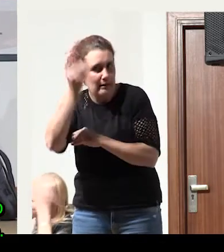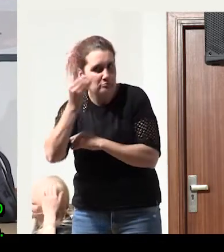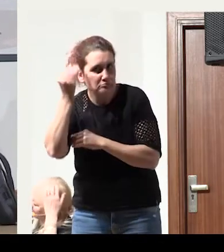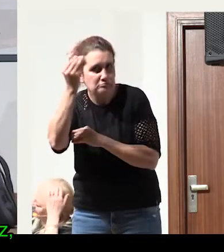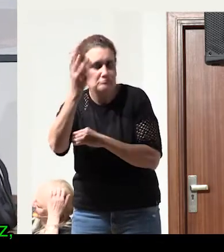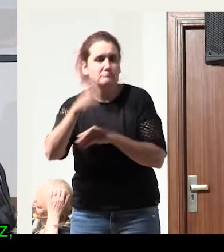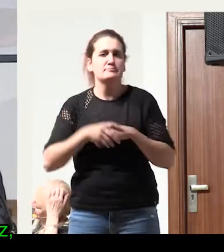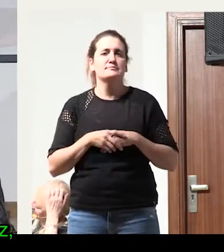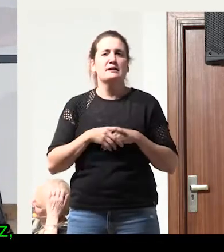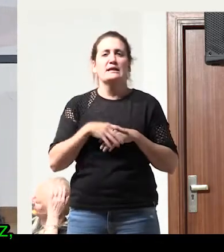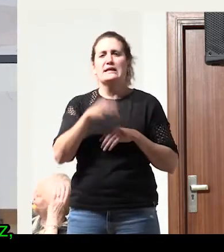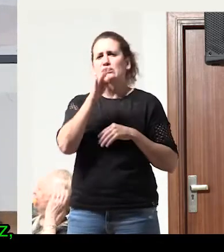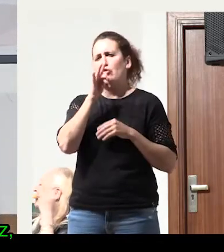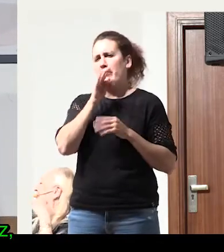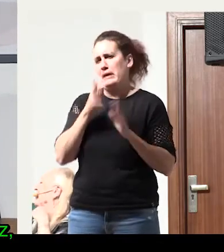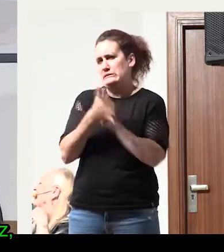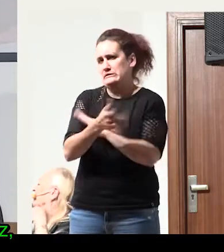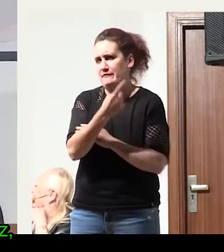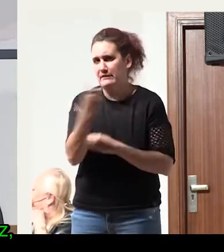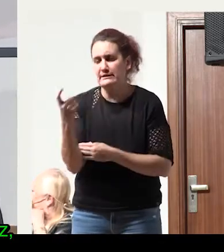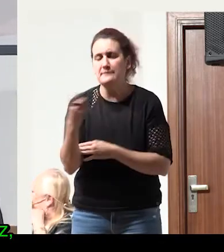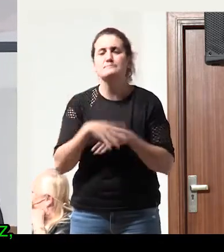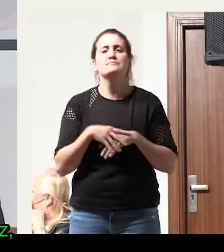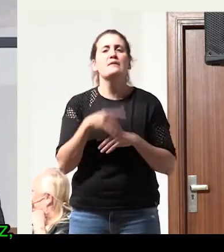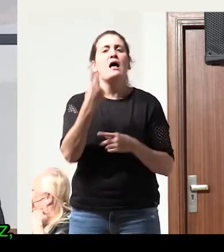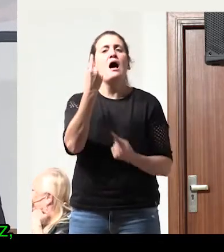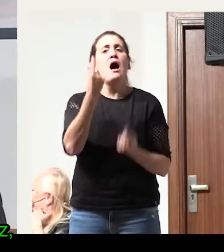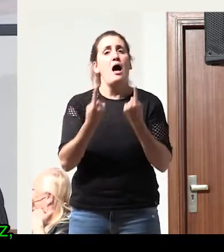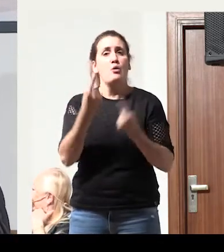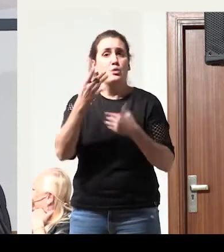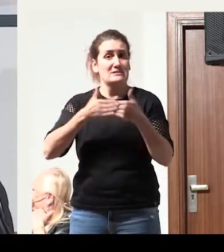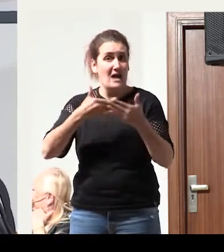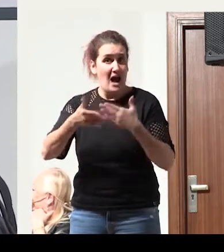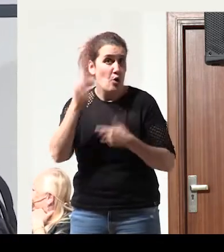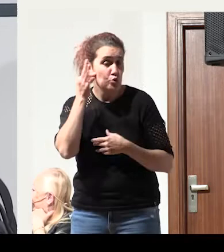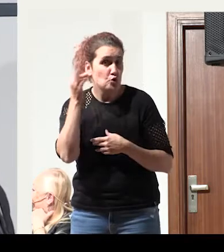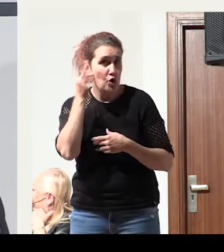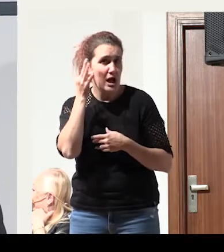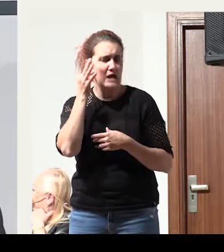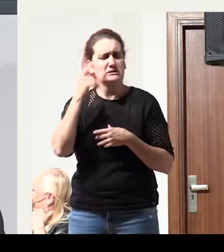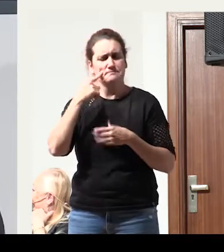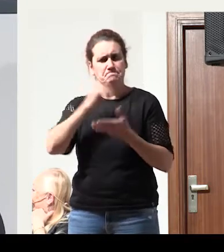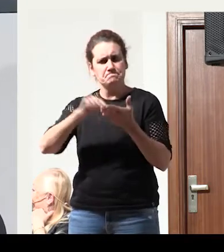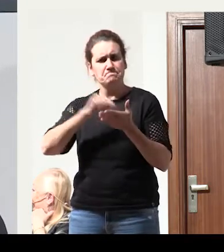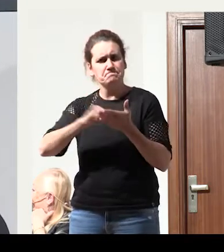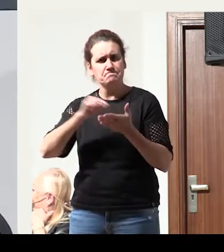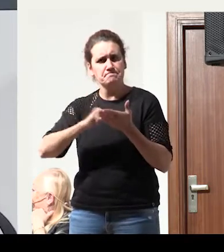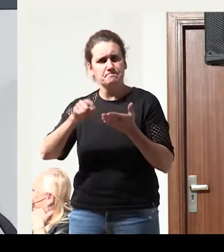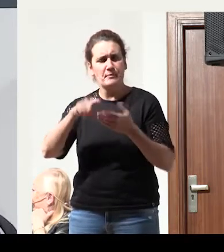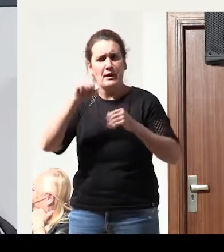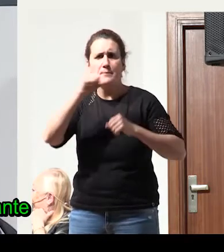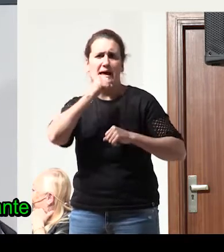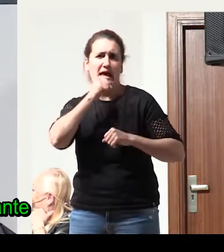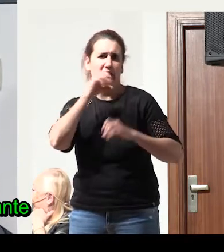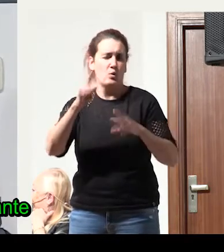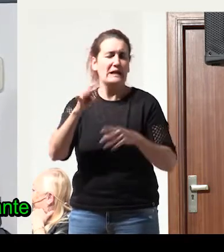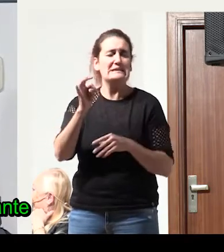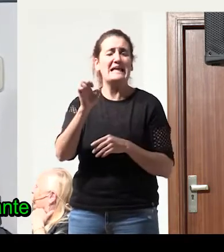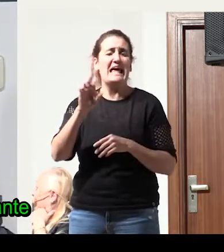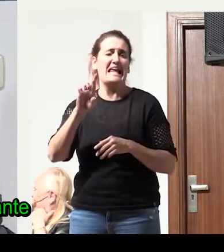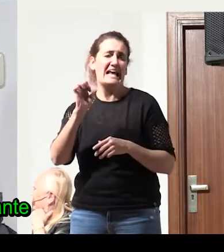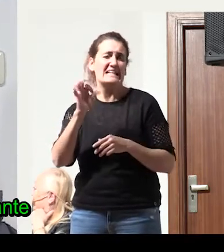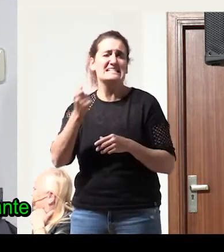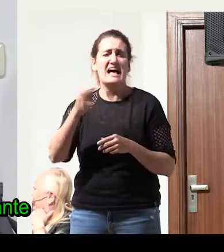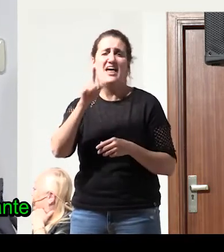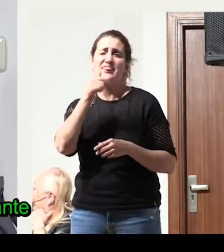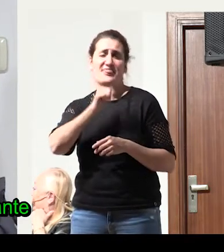resignificarlo. Algunas autoras que han escrito sobre la vejez, como Teresa del Valle o María Ángeles Durán, ¿no?, que ahora está